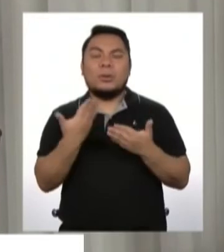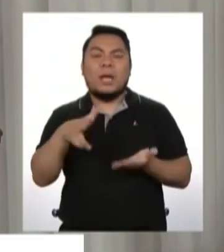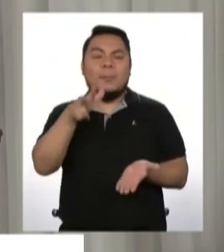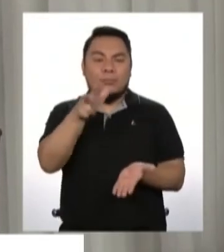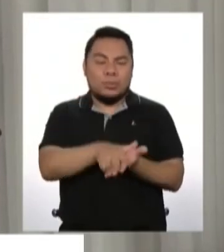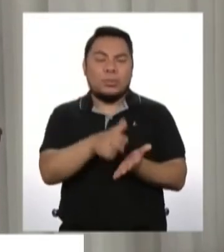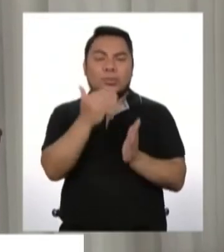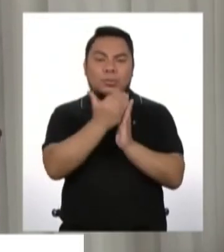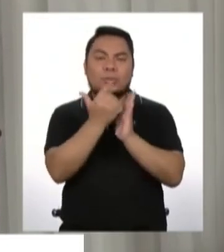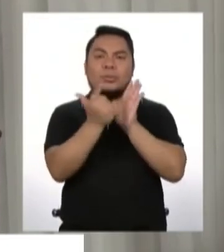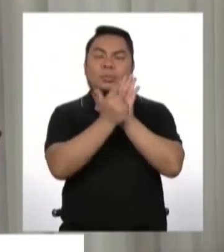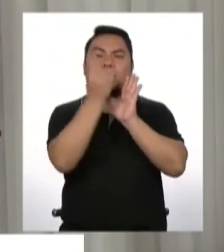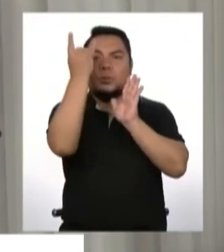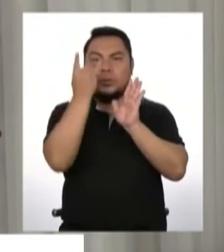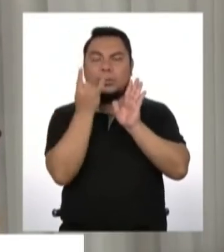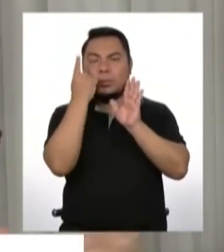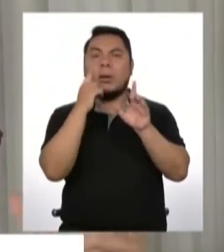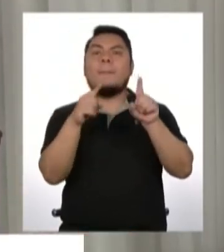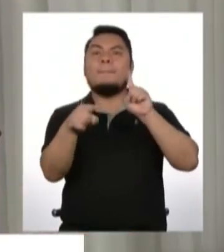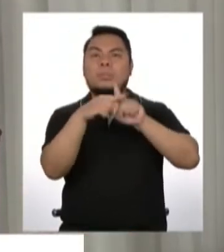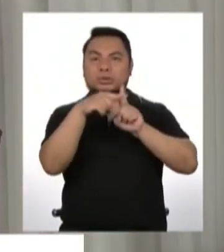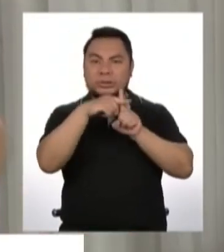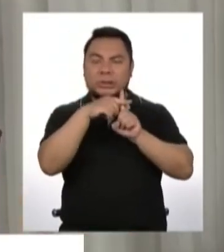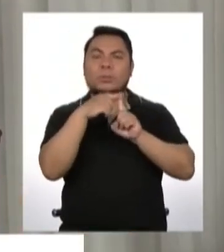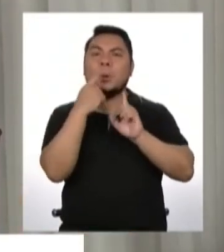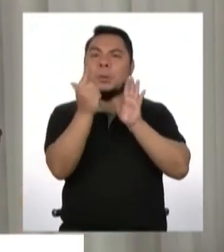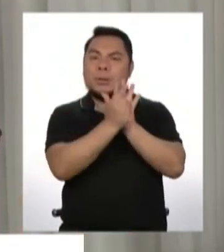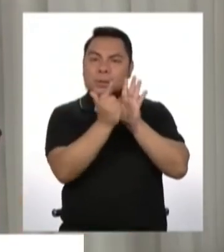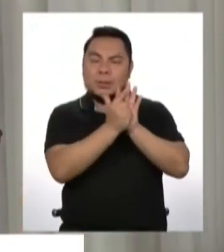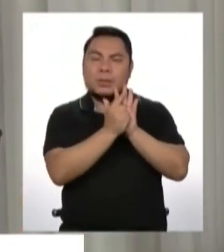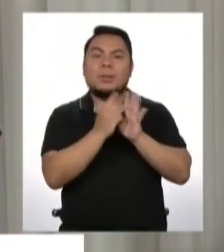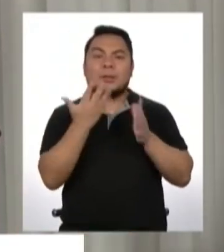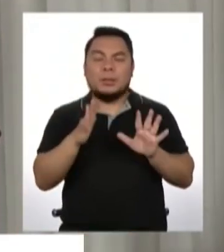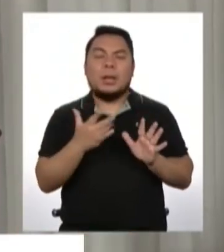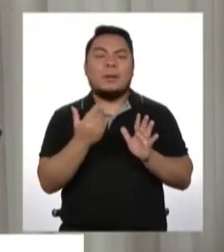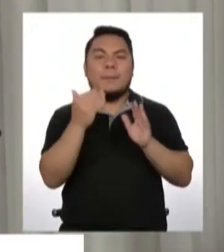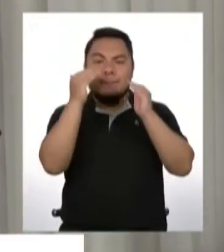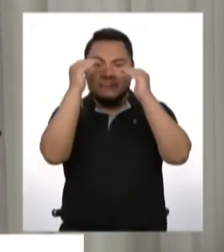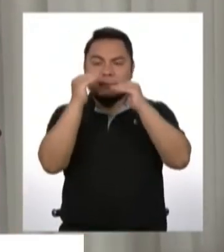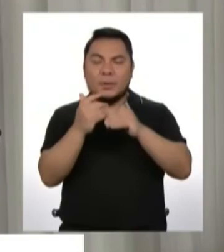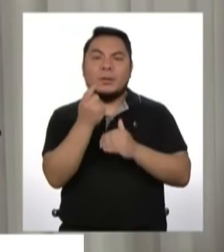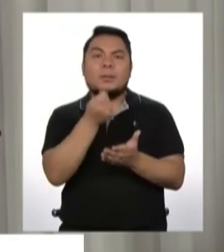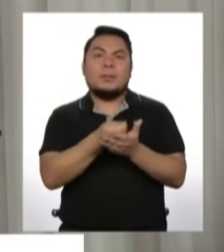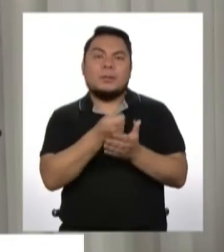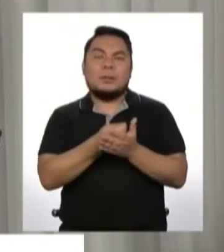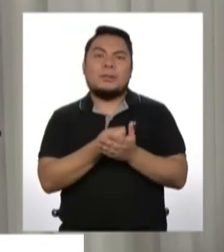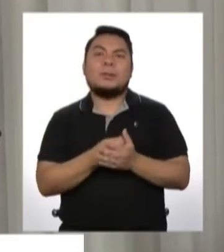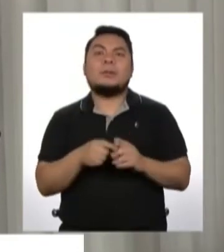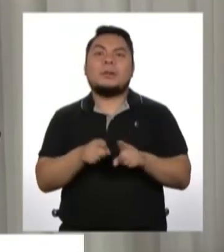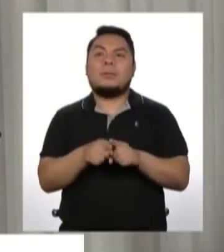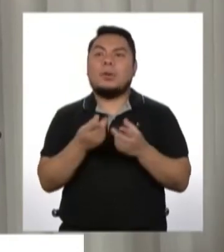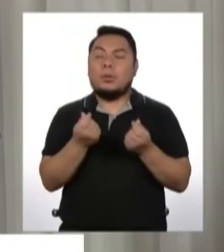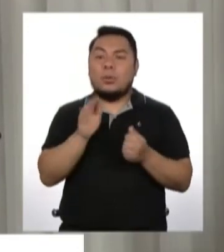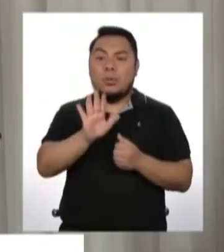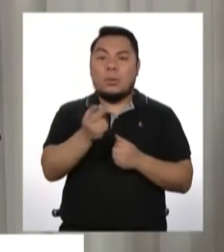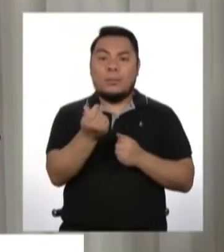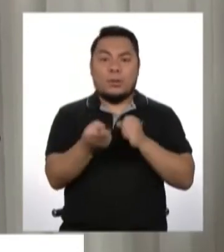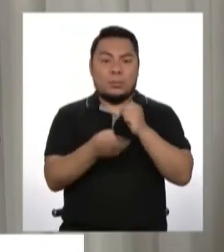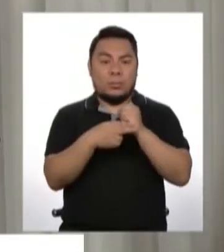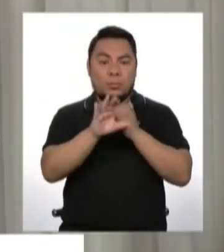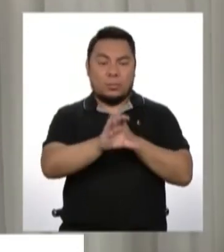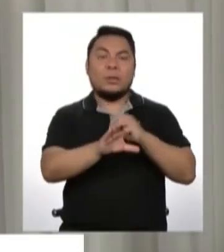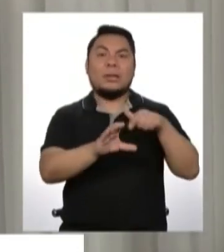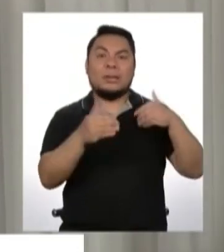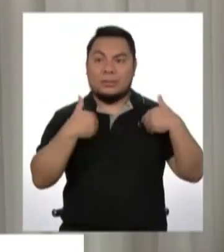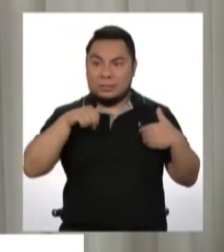aprobando decretos de urgencia, dispositivos legales, vamos adecuando el presupuesto. Segundo lugar, con nuestros activos. Nosotros tenemos,